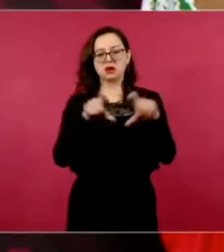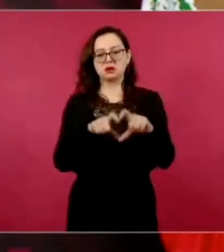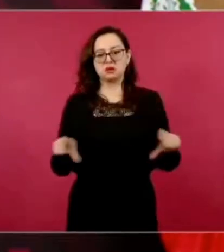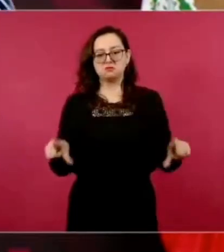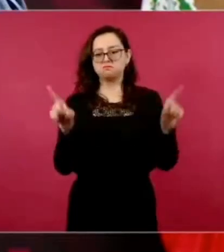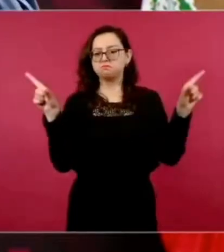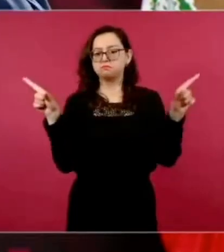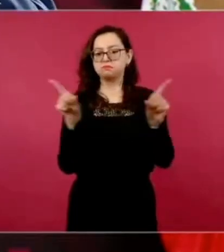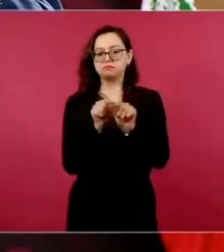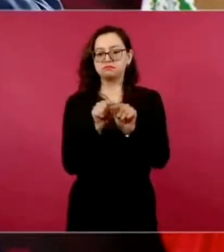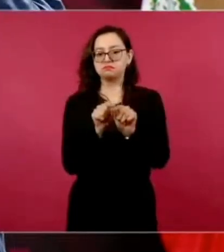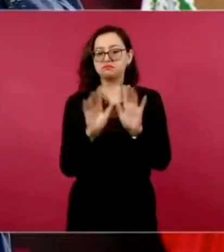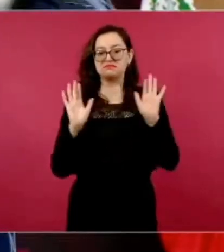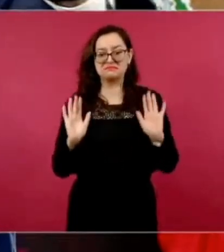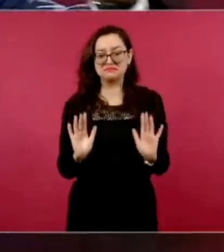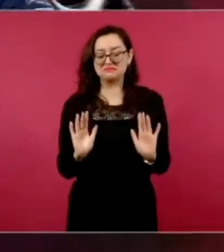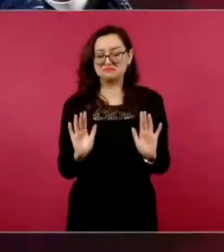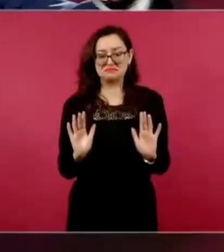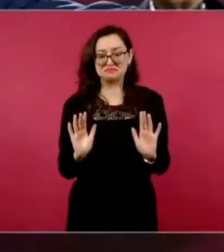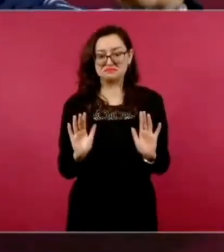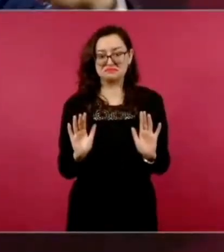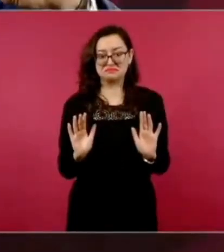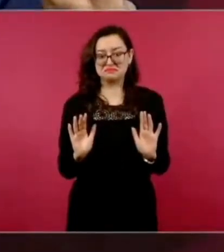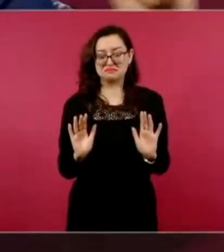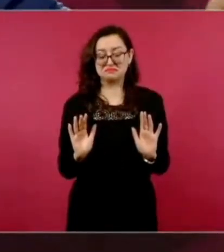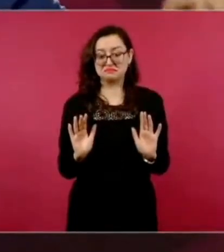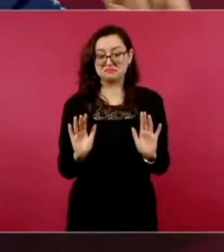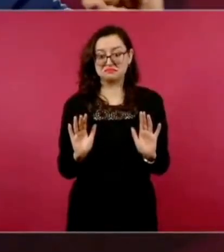Y las 60 cuartillas